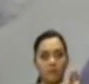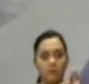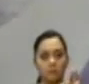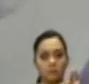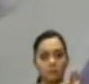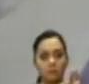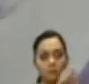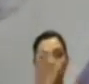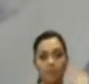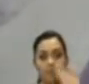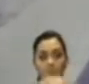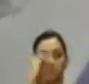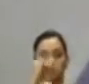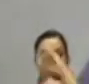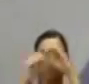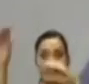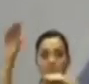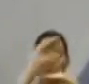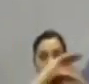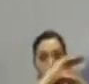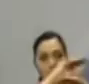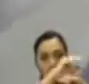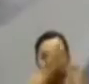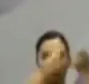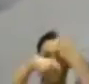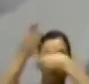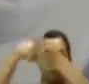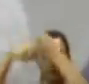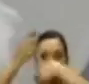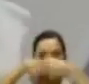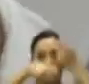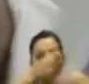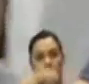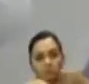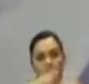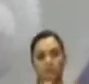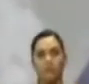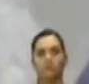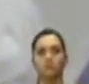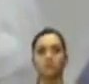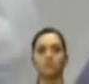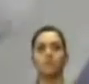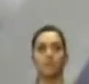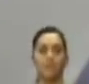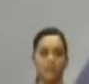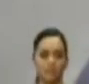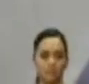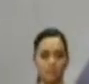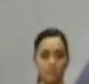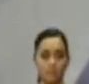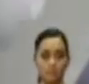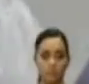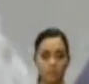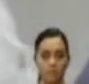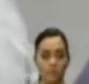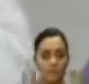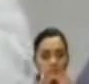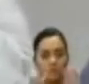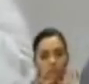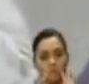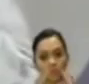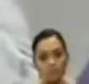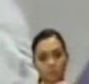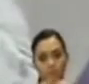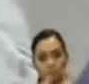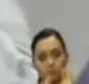en divisas en términos netos en la economía, porque entran y salen, lo que entra en términos netos. Directamente el sistema dolarizado está vinculado al resultado